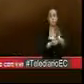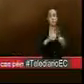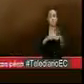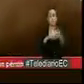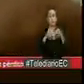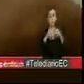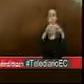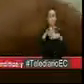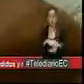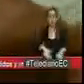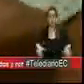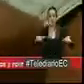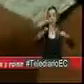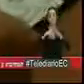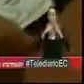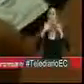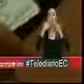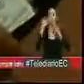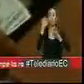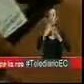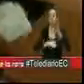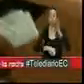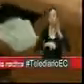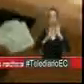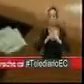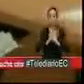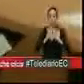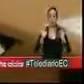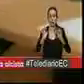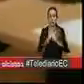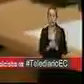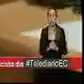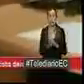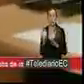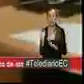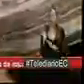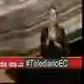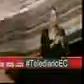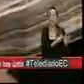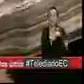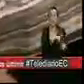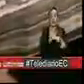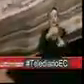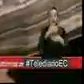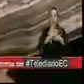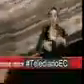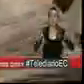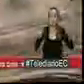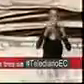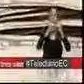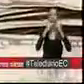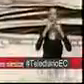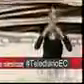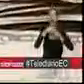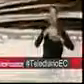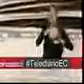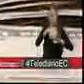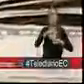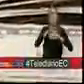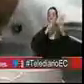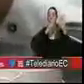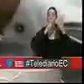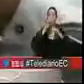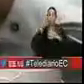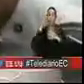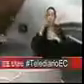no causarán intereses de mora, multas ni recargos durante el plazo acordado con el deudor. El diferimiento será por al menos 90